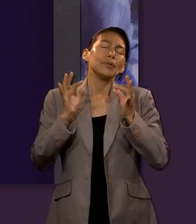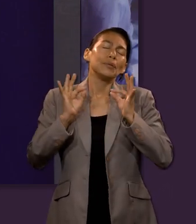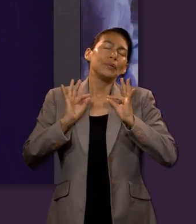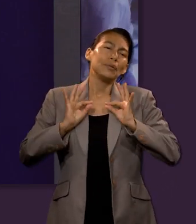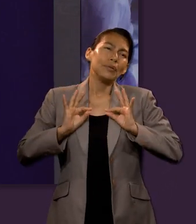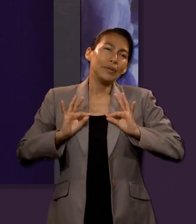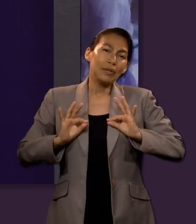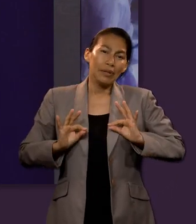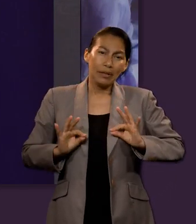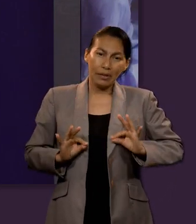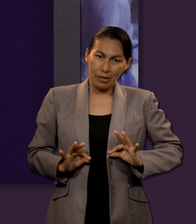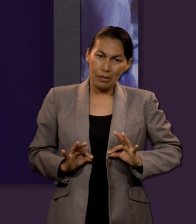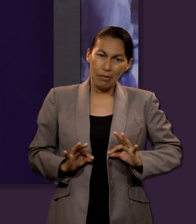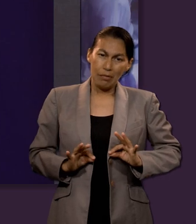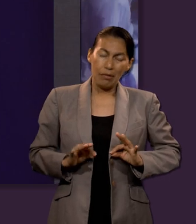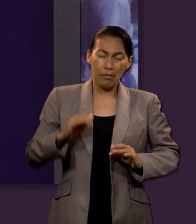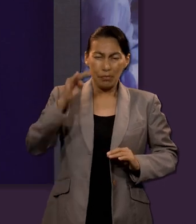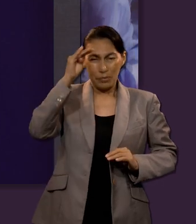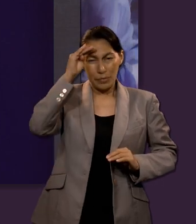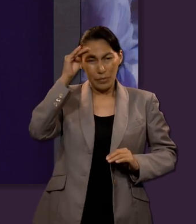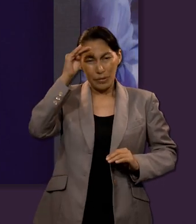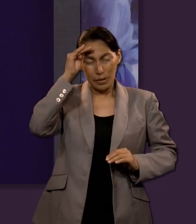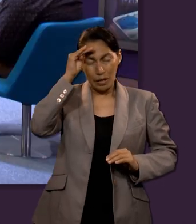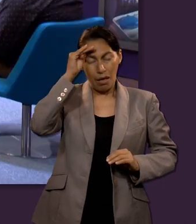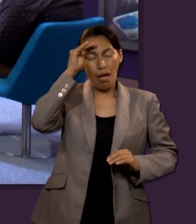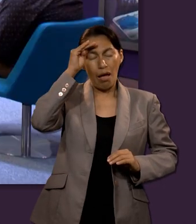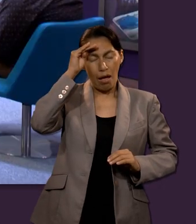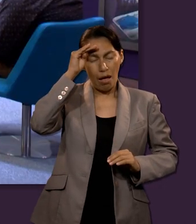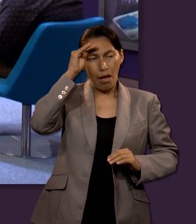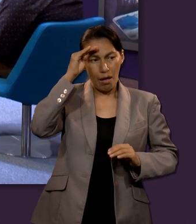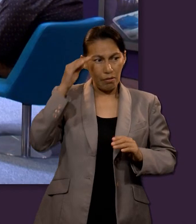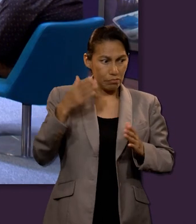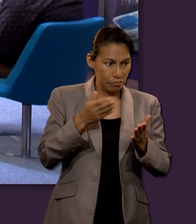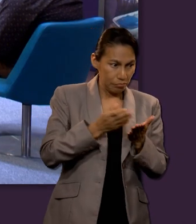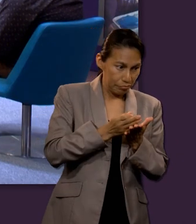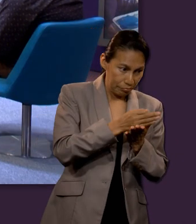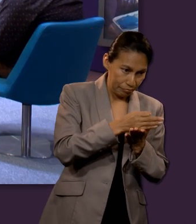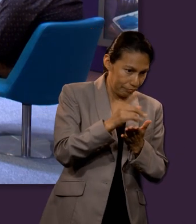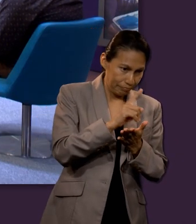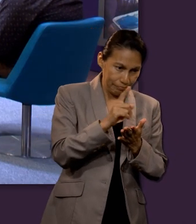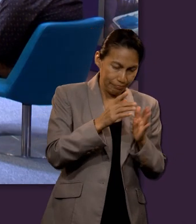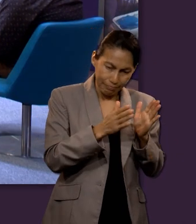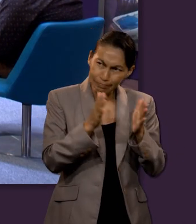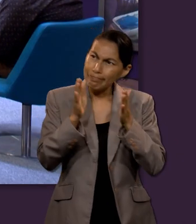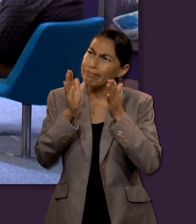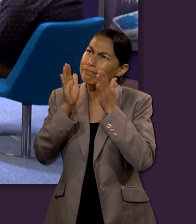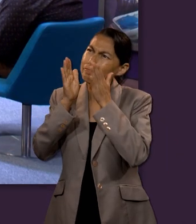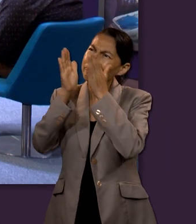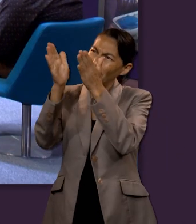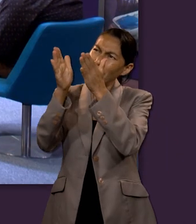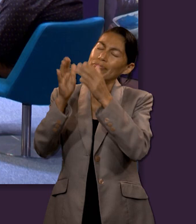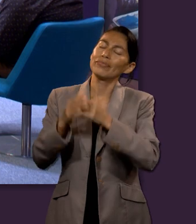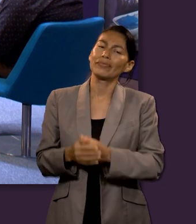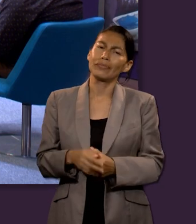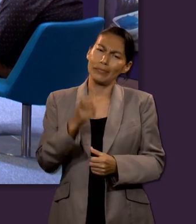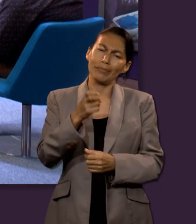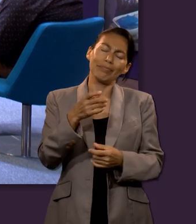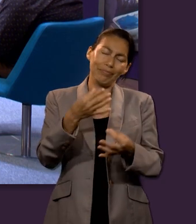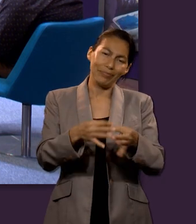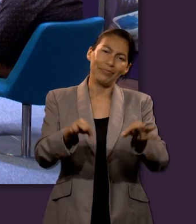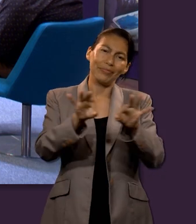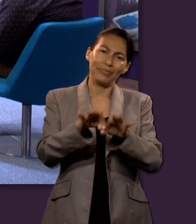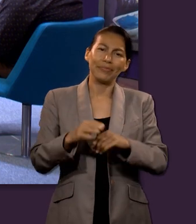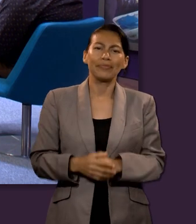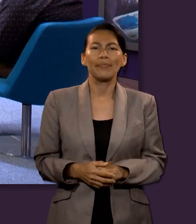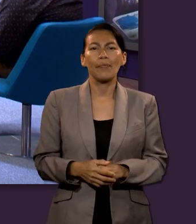creo que son cosas muy buenas pueden ayudarnos y pueden ser de bendición también para nosotros organizar nuestras ideas y poder ver qué es lo que realmente